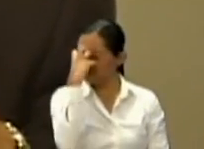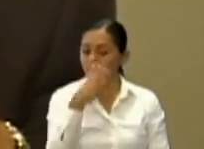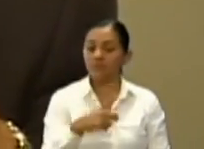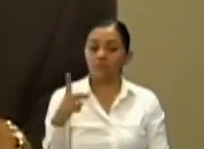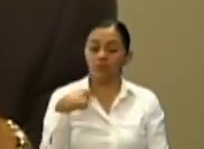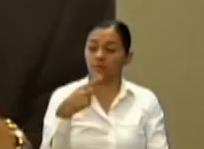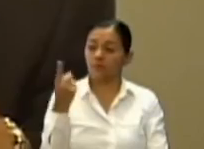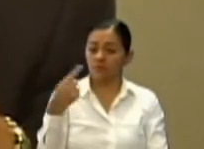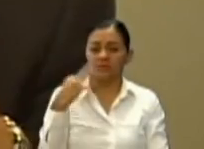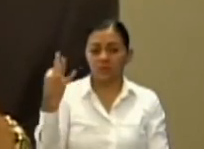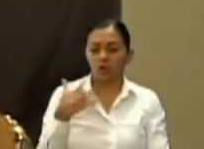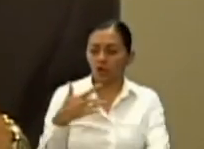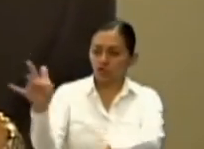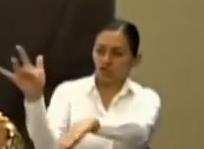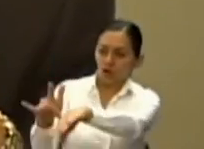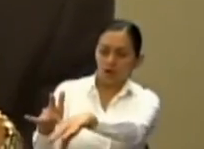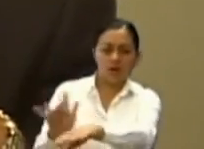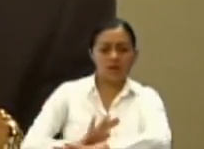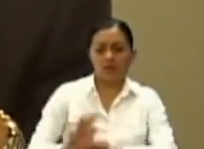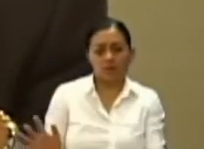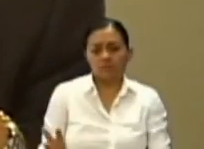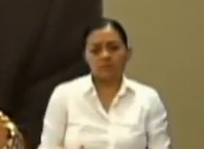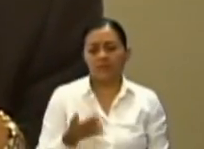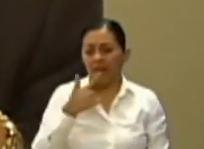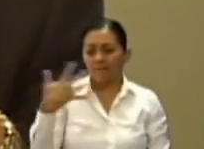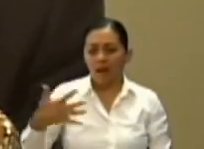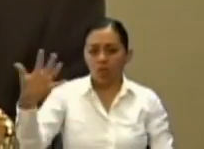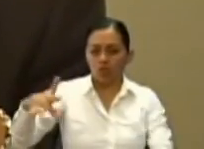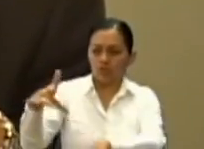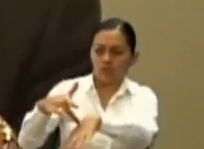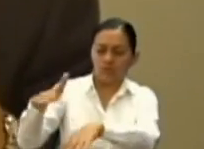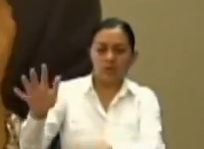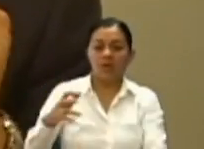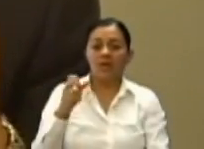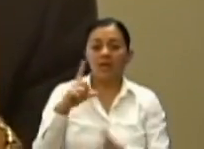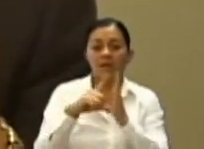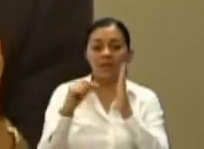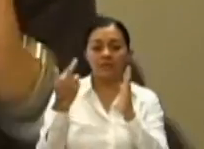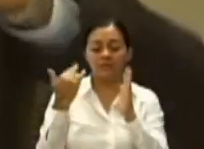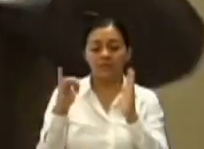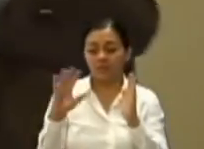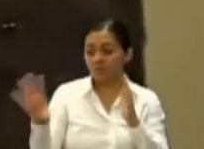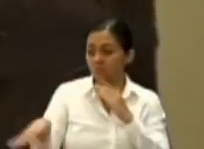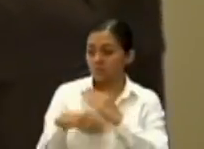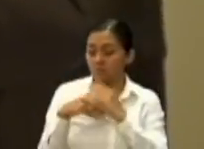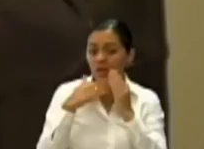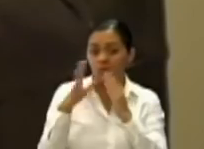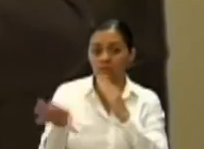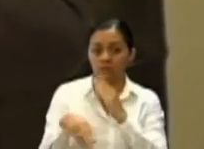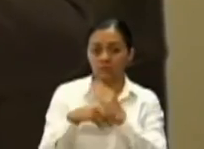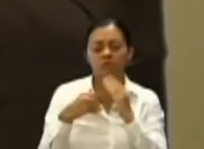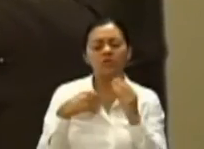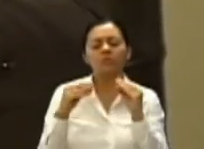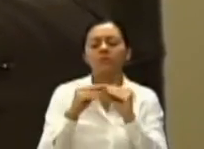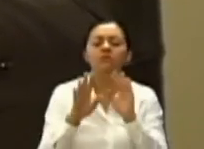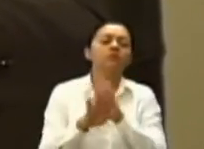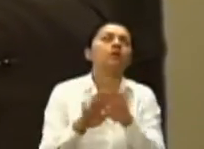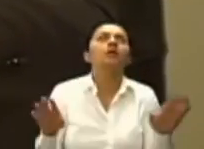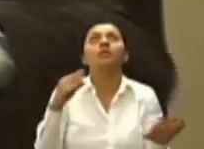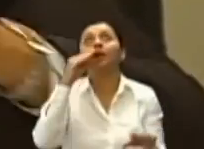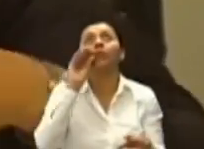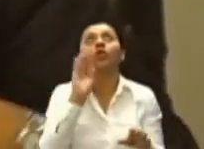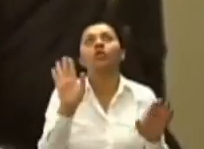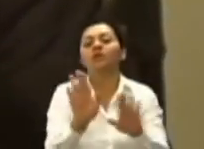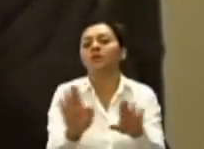hemos puesto el dedo en la llaga y le haya que estar bien te no sé si me enamoro schelesser y quiera agregar algo más y yo ya no me va a referir más al caso de gotas